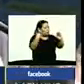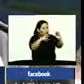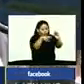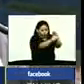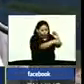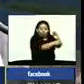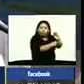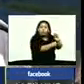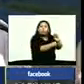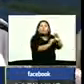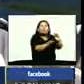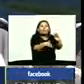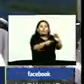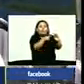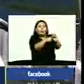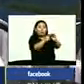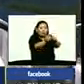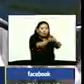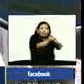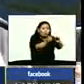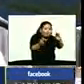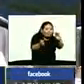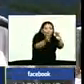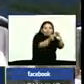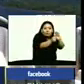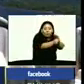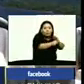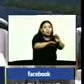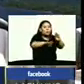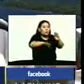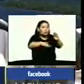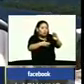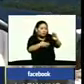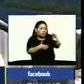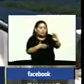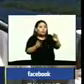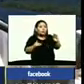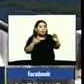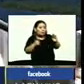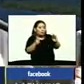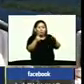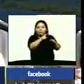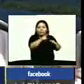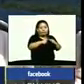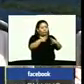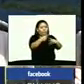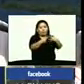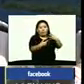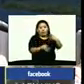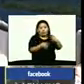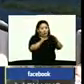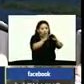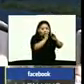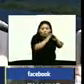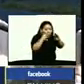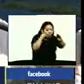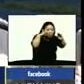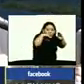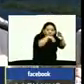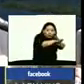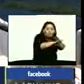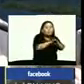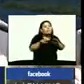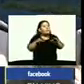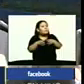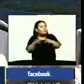flagrancia por los delitos de privación de libertad, utilización u ocupación ilegal de bien inmueble, organizaciones